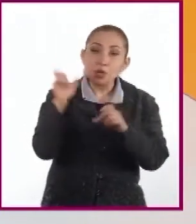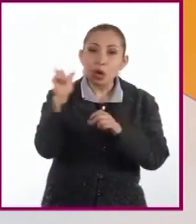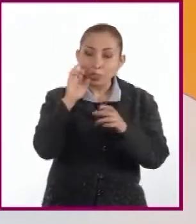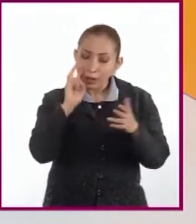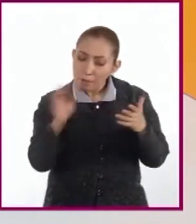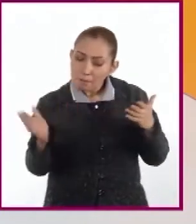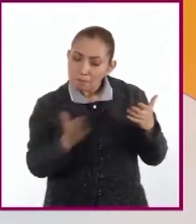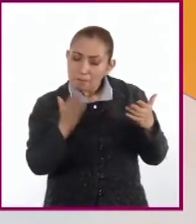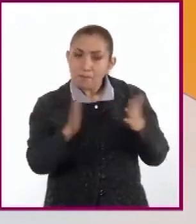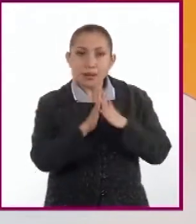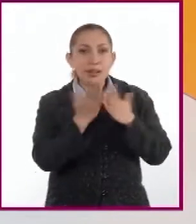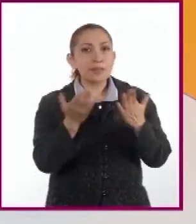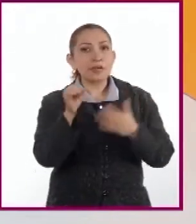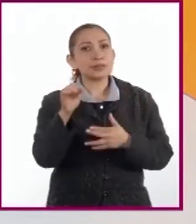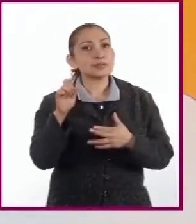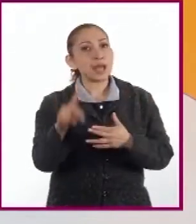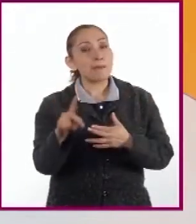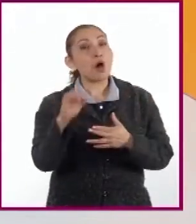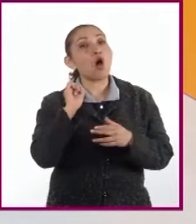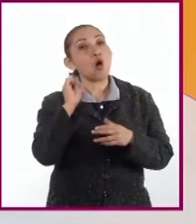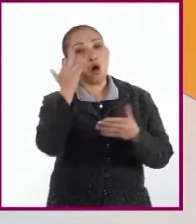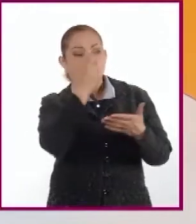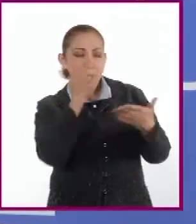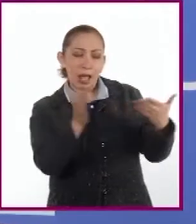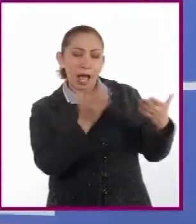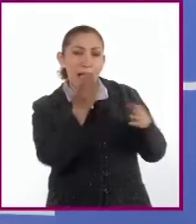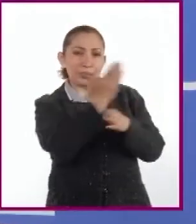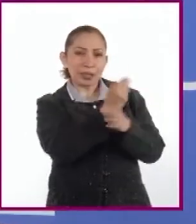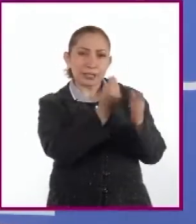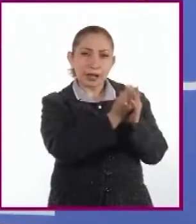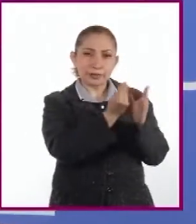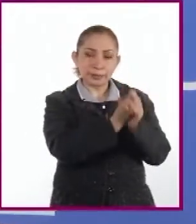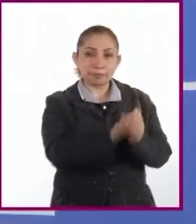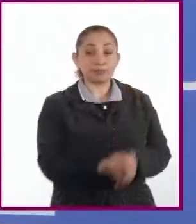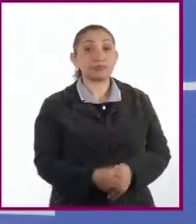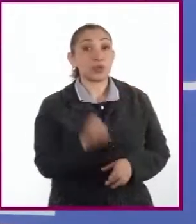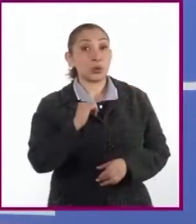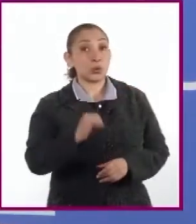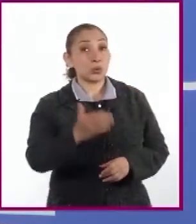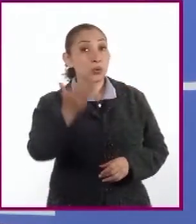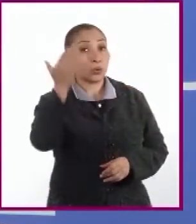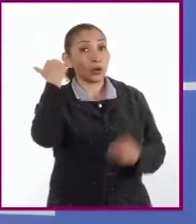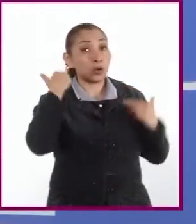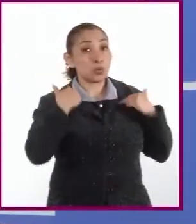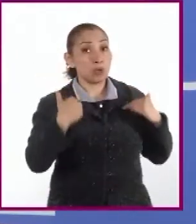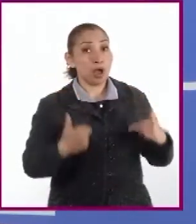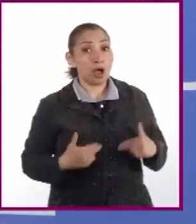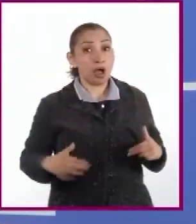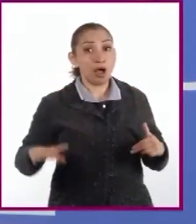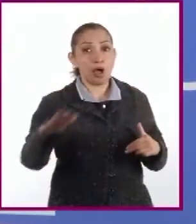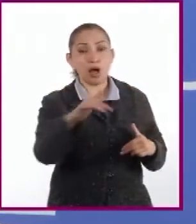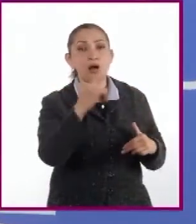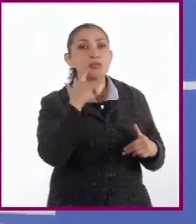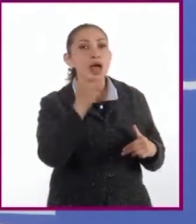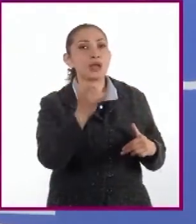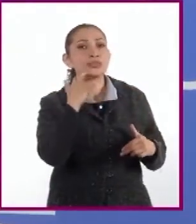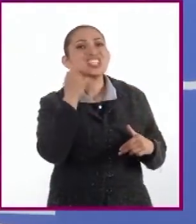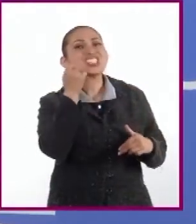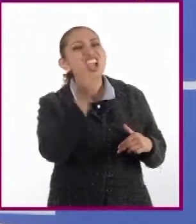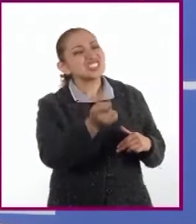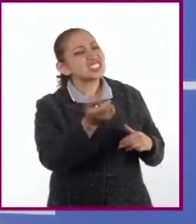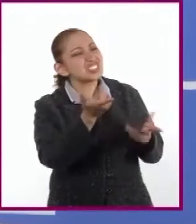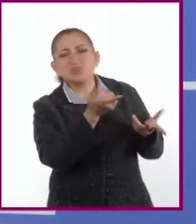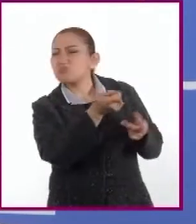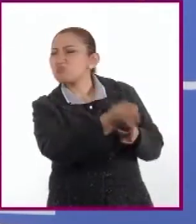de consultar su libro de texto y revisar apuntes. Desde la antigüedad, el ser humano ha tratado de dar una